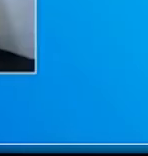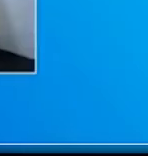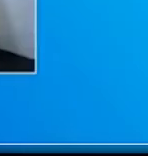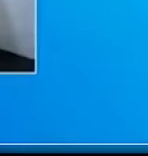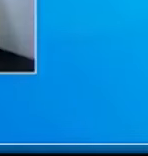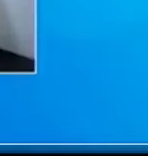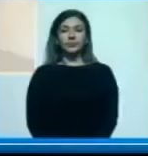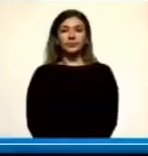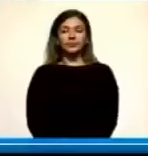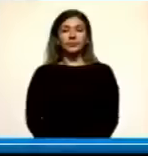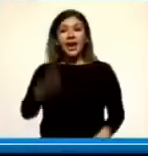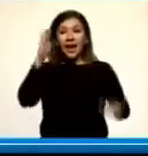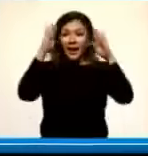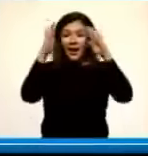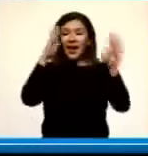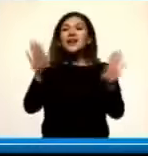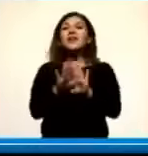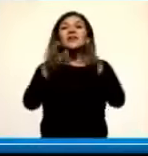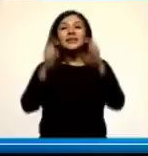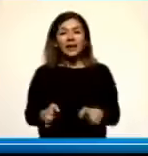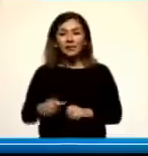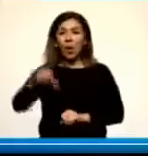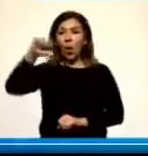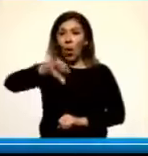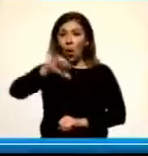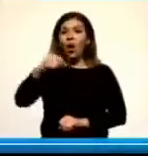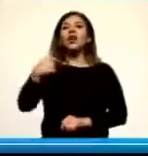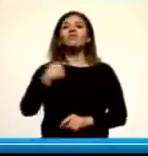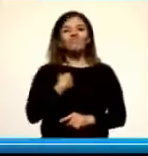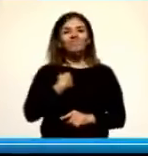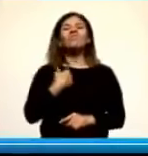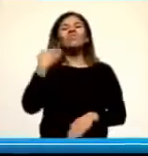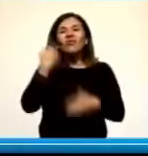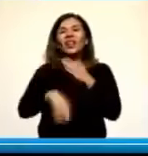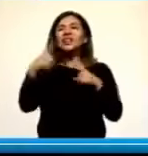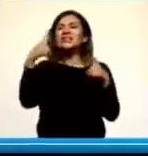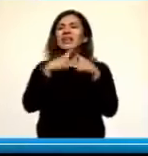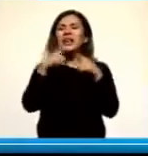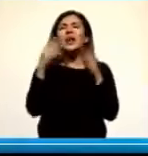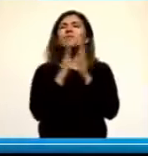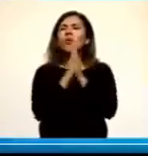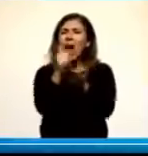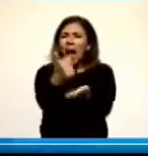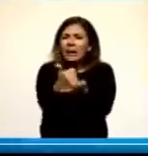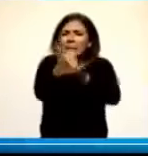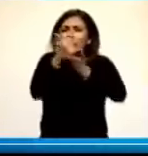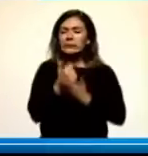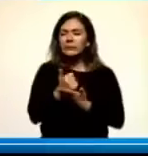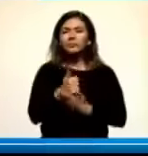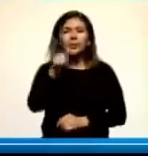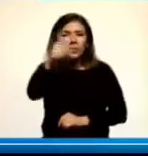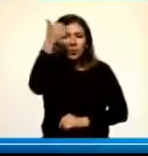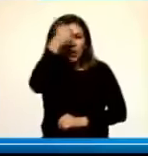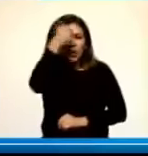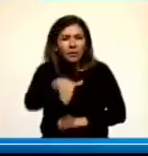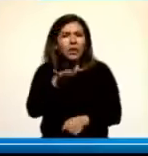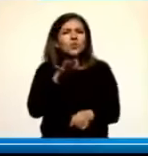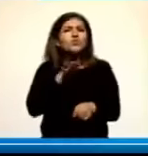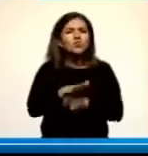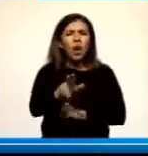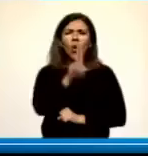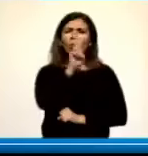Hola, ¿cómo están? Hoy tengo una tarea y necesito de tu ayuda. ¿Sabes cuáles son